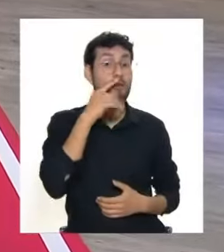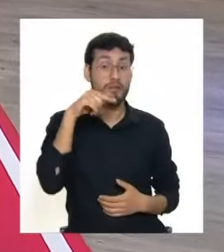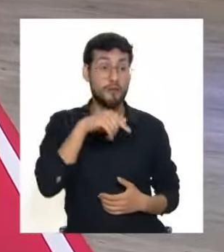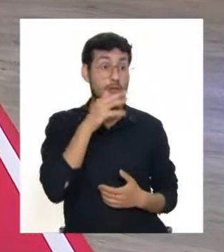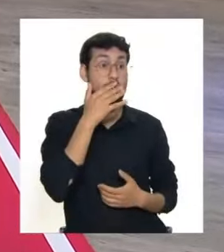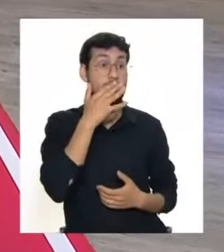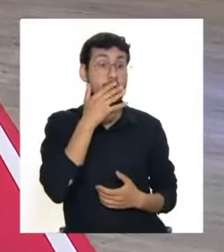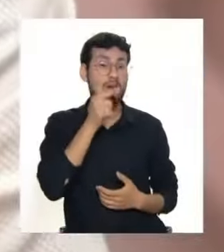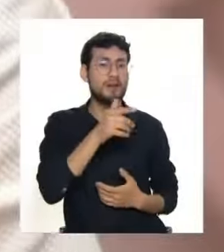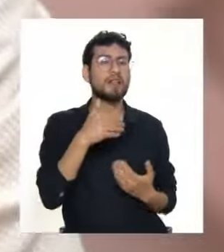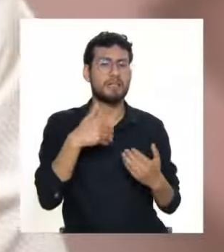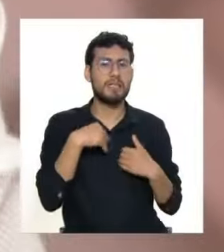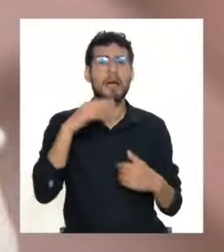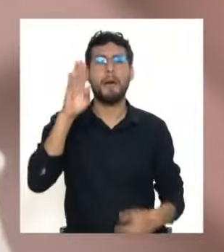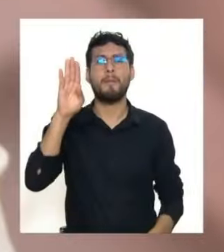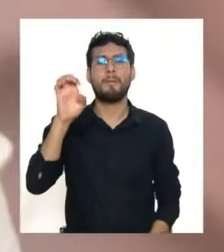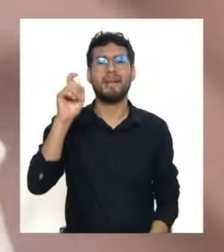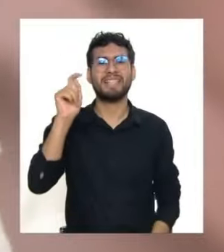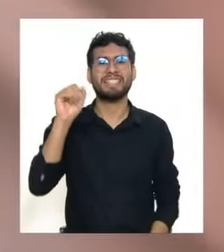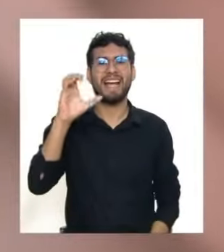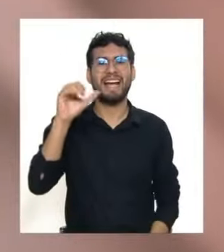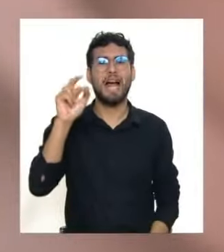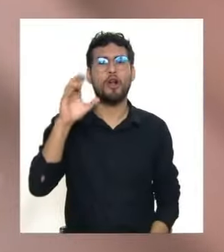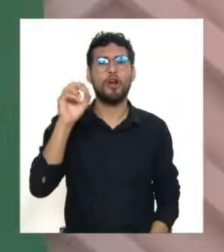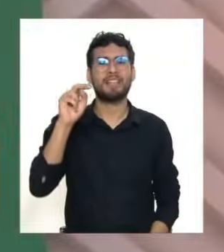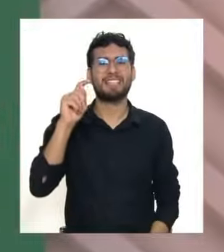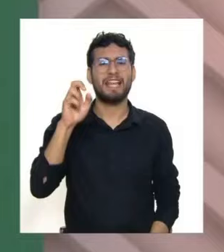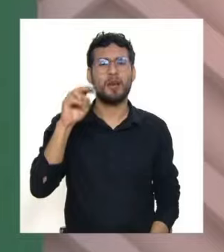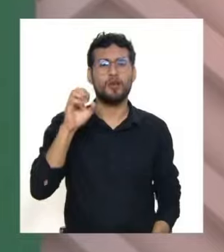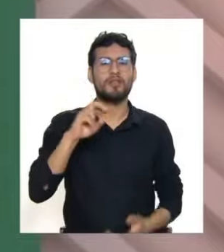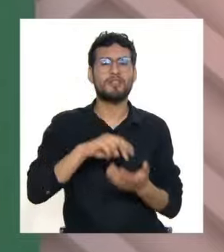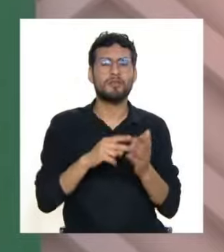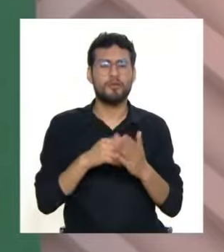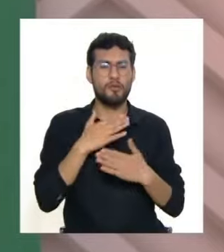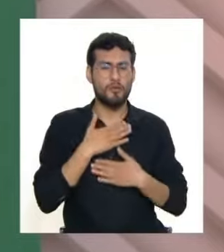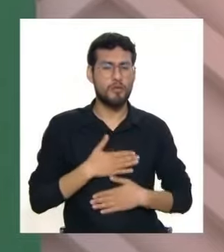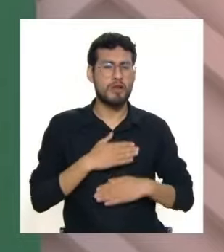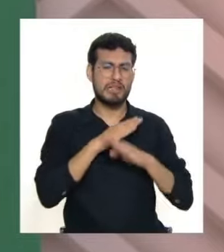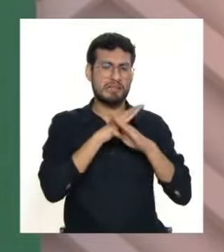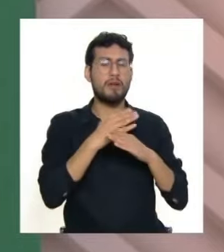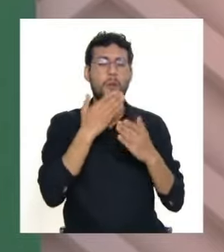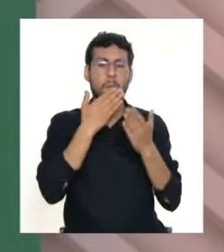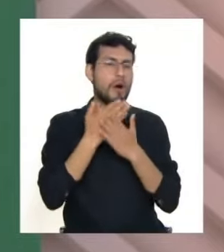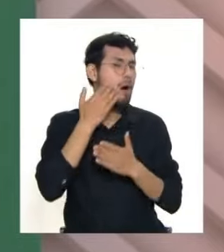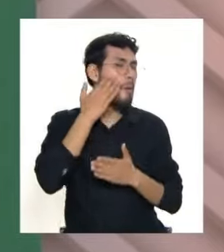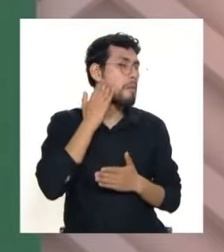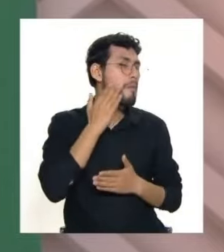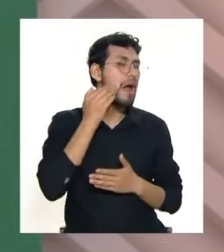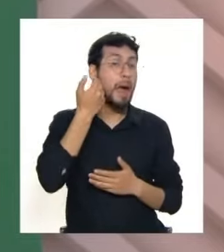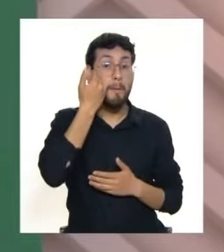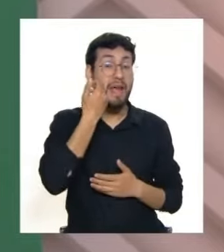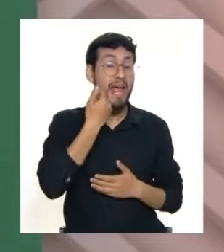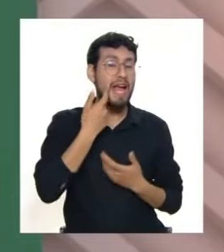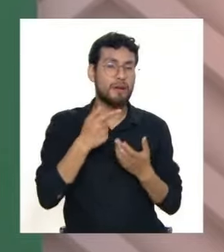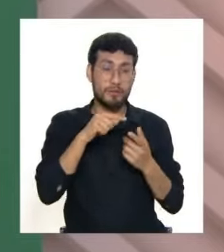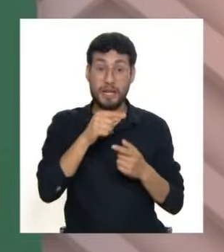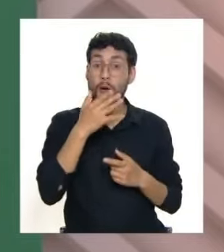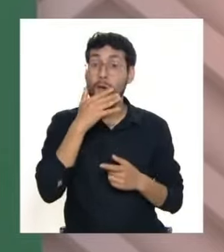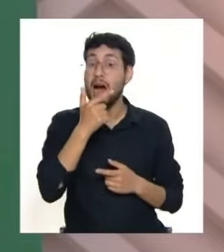color lo da los betacarotenos, que básicamente son antioxidantes, súper buenos para la piel. Todo lo que ustedes vean de